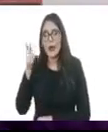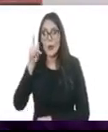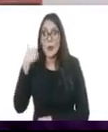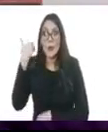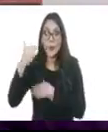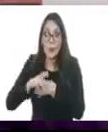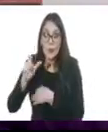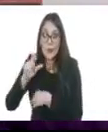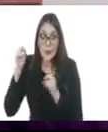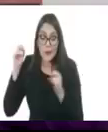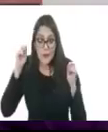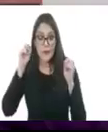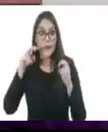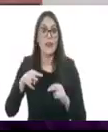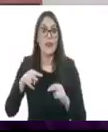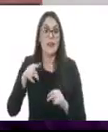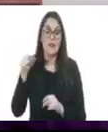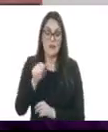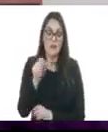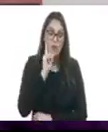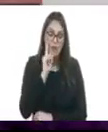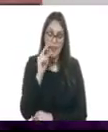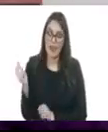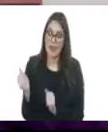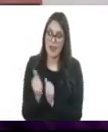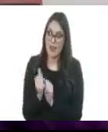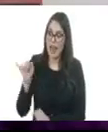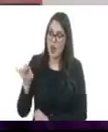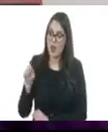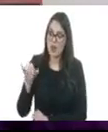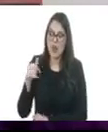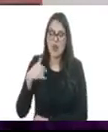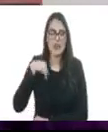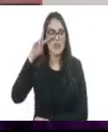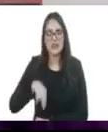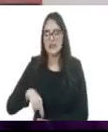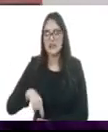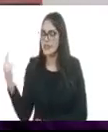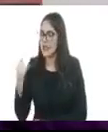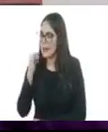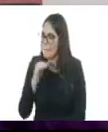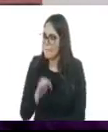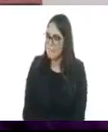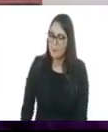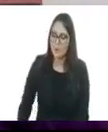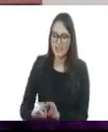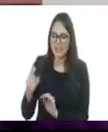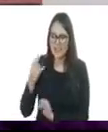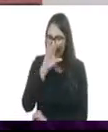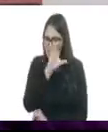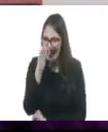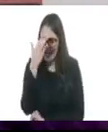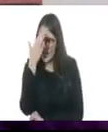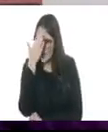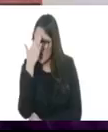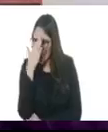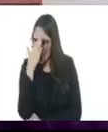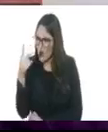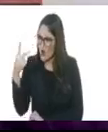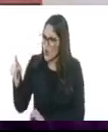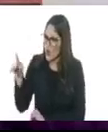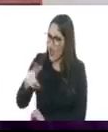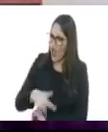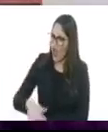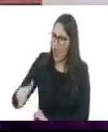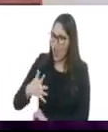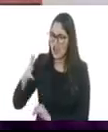eh, para mí era importante reconocer que todo este discurso que se viene manejando a